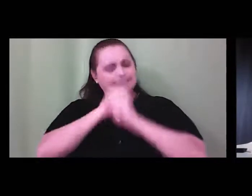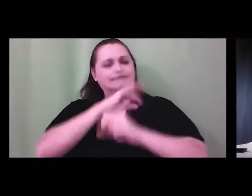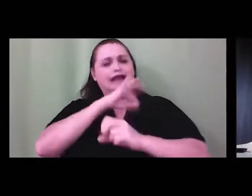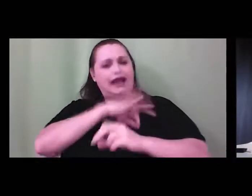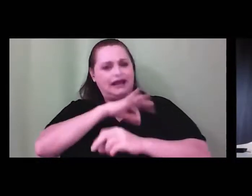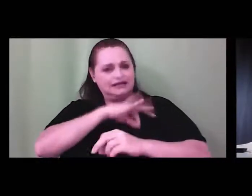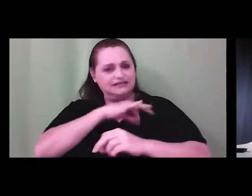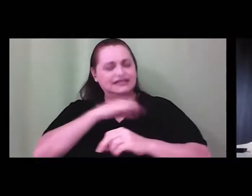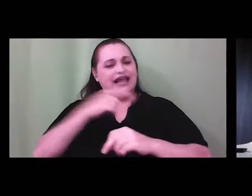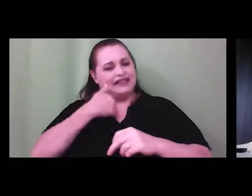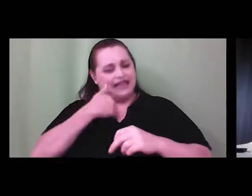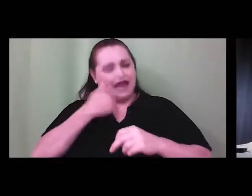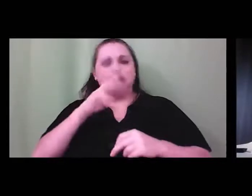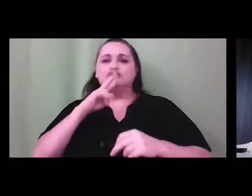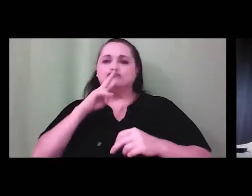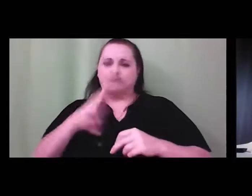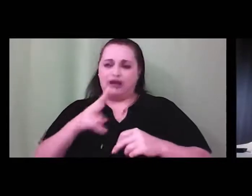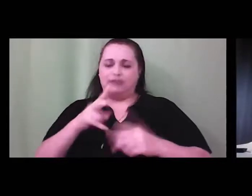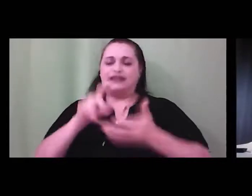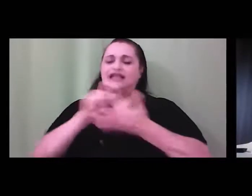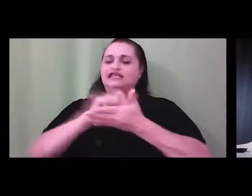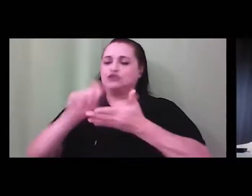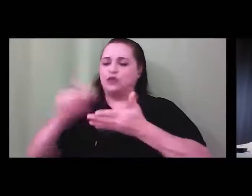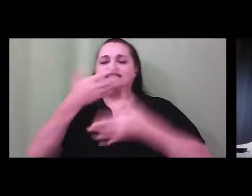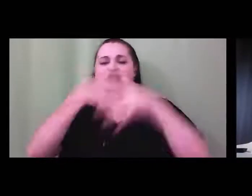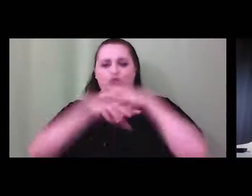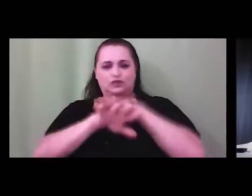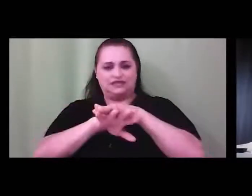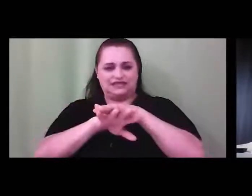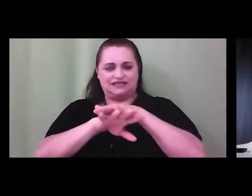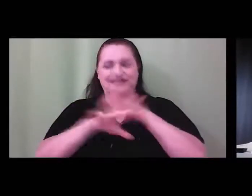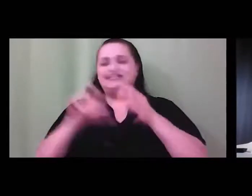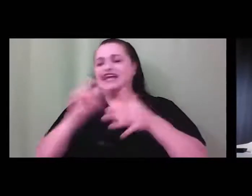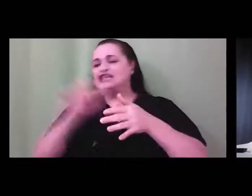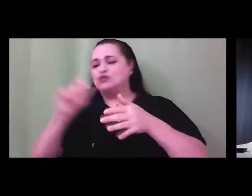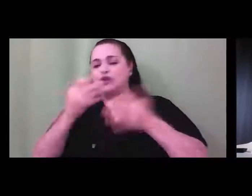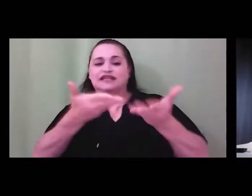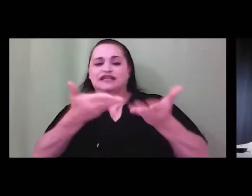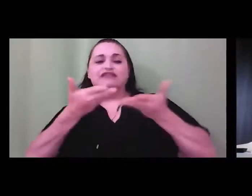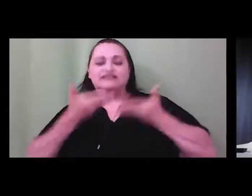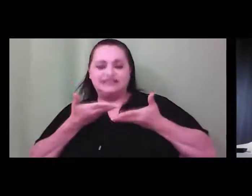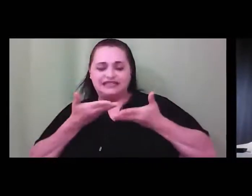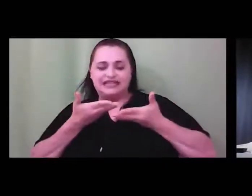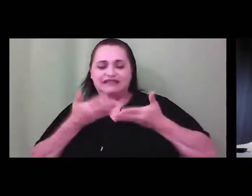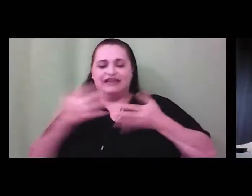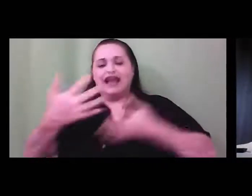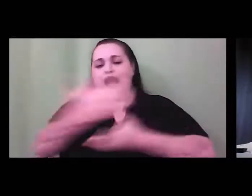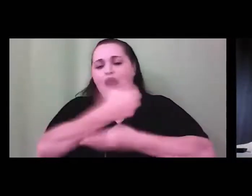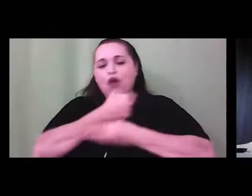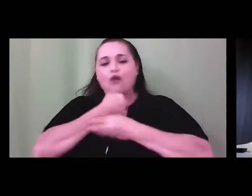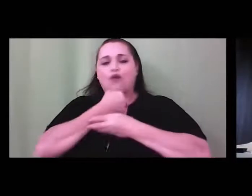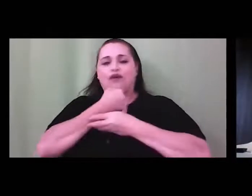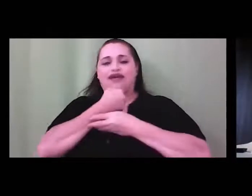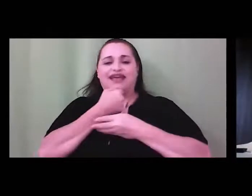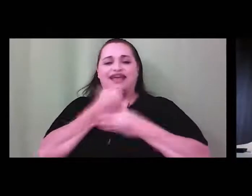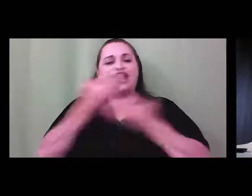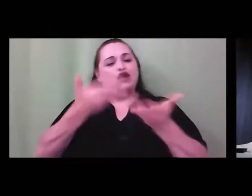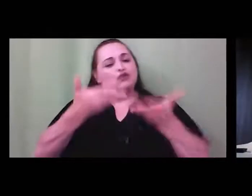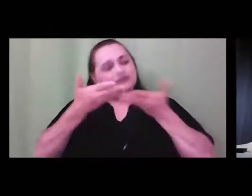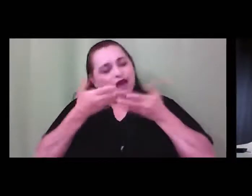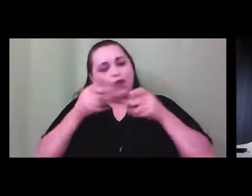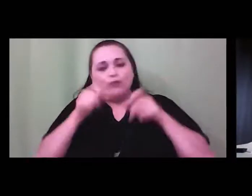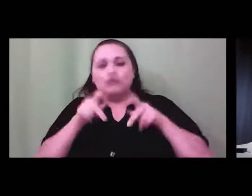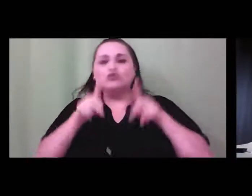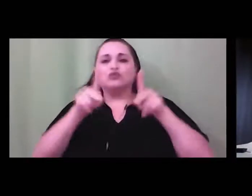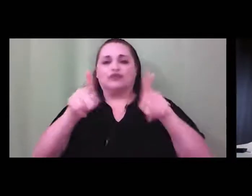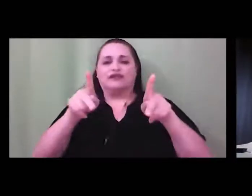que tengamos realmente escuelas inclusivas, escuelas que reciben, que acogen, que nos dan